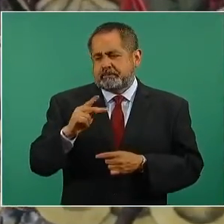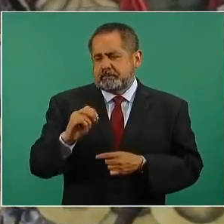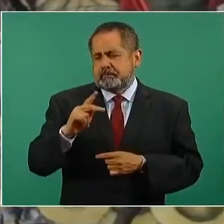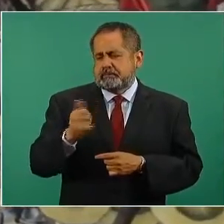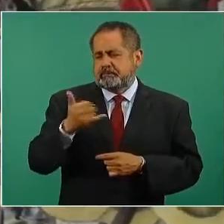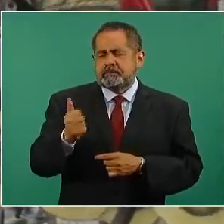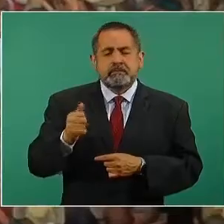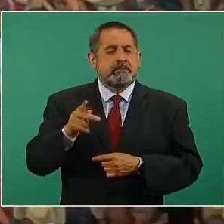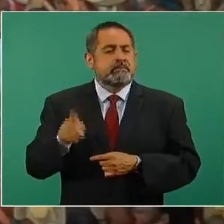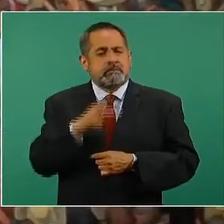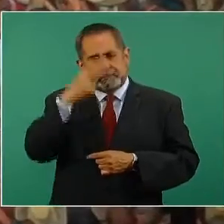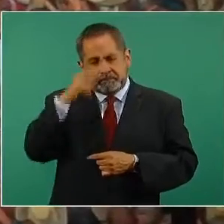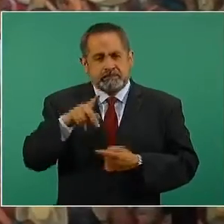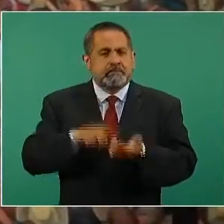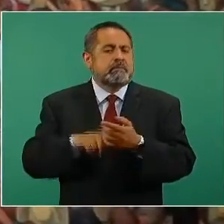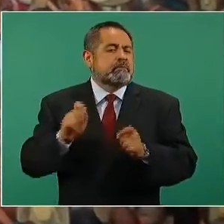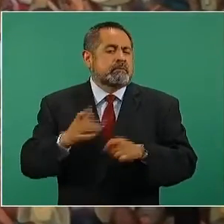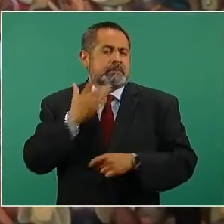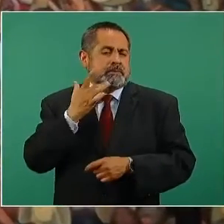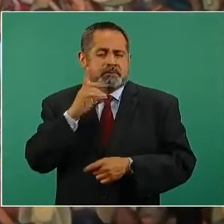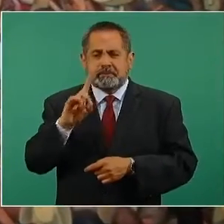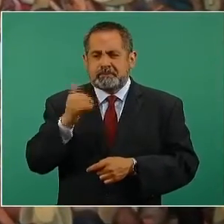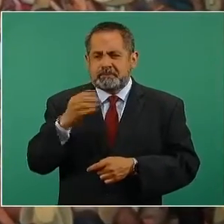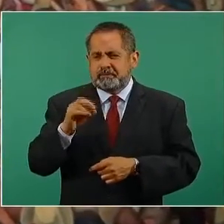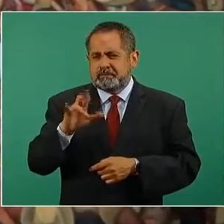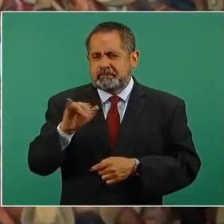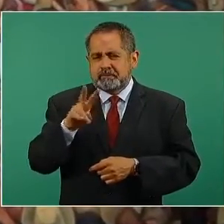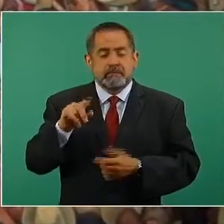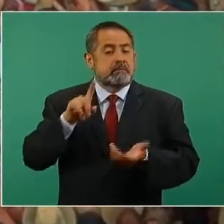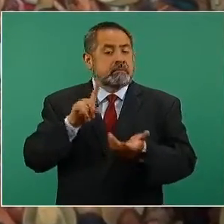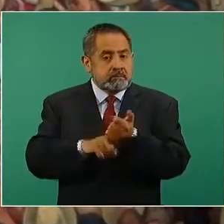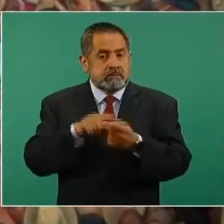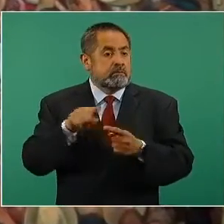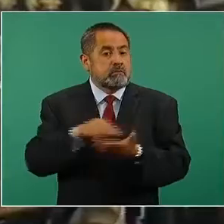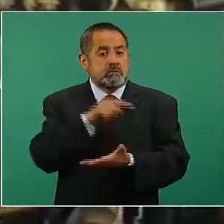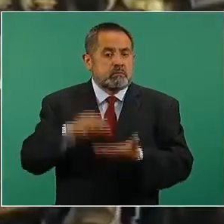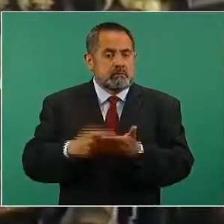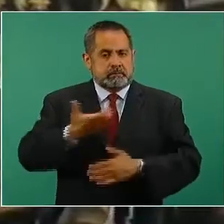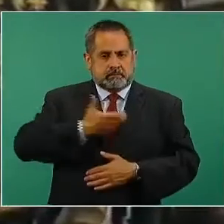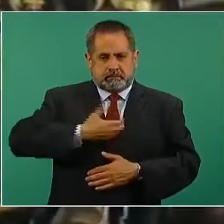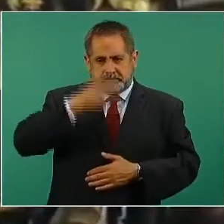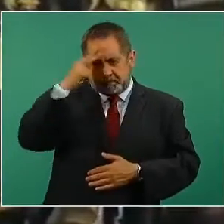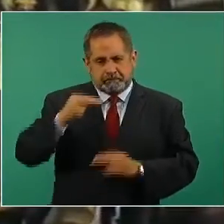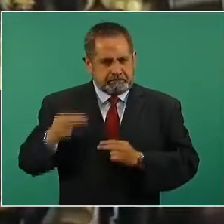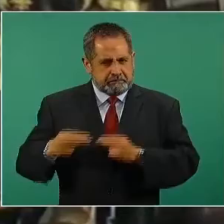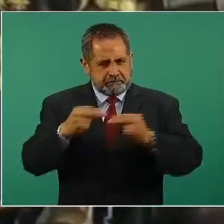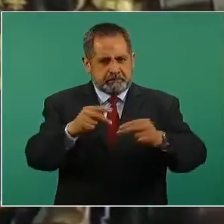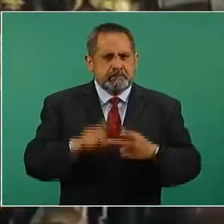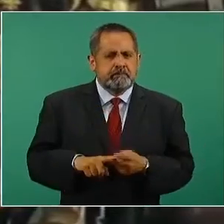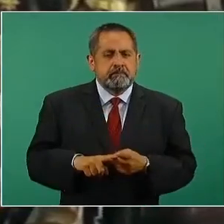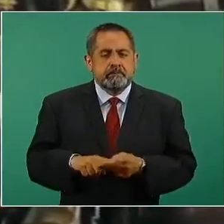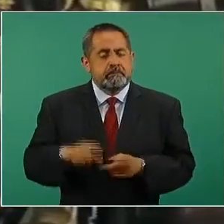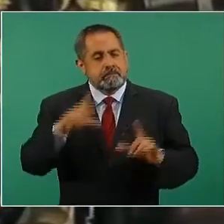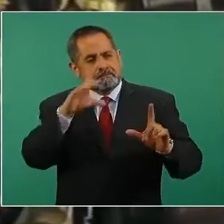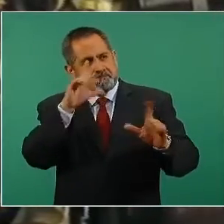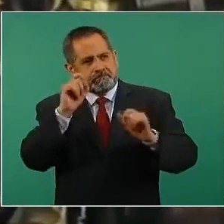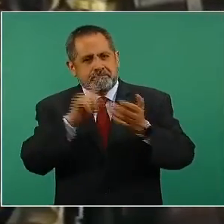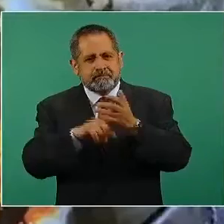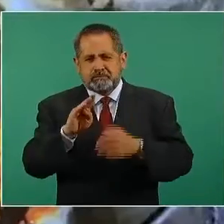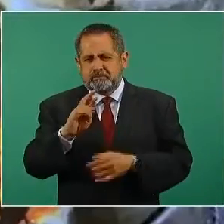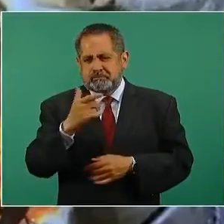Pueblo Mexicano, de Diego Rivera, en la escalera monumental de Palacio Nacional. Retrato de la burguesía, de David